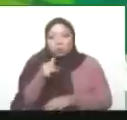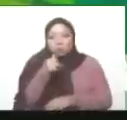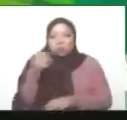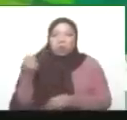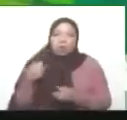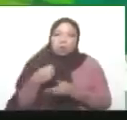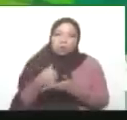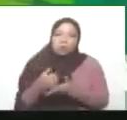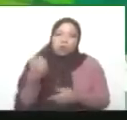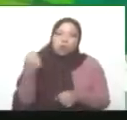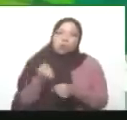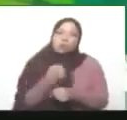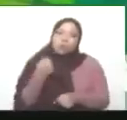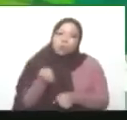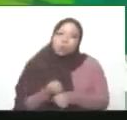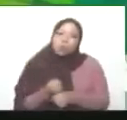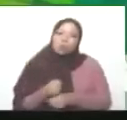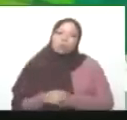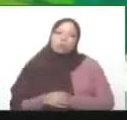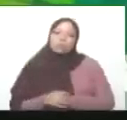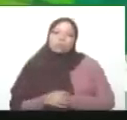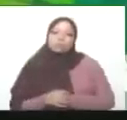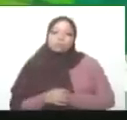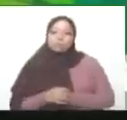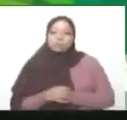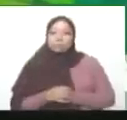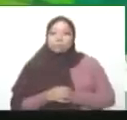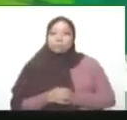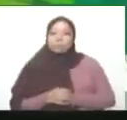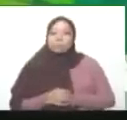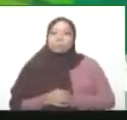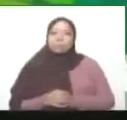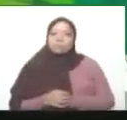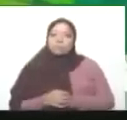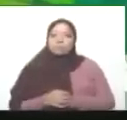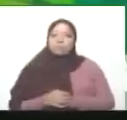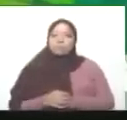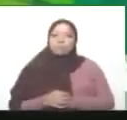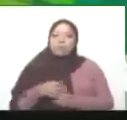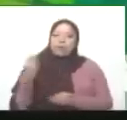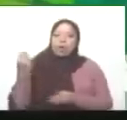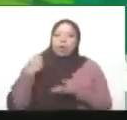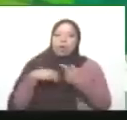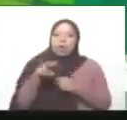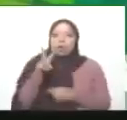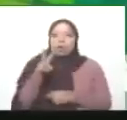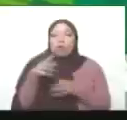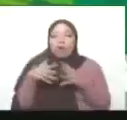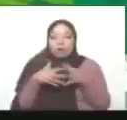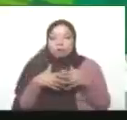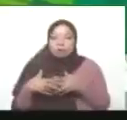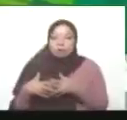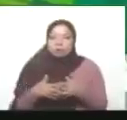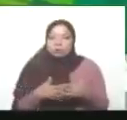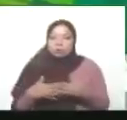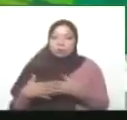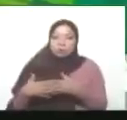El Comando Sur que se ha convertido Guyana en una base militar de los norteamericanos